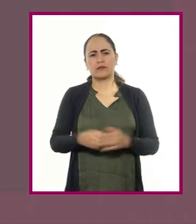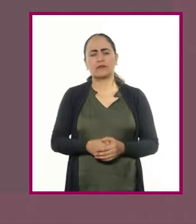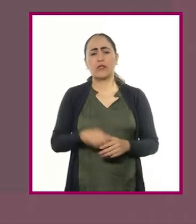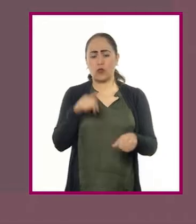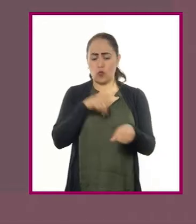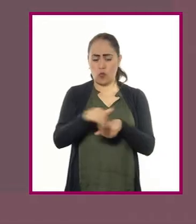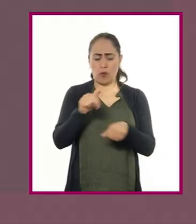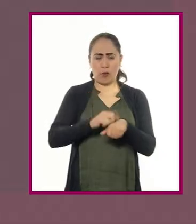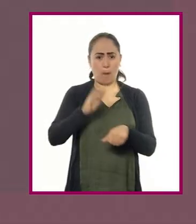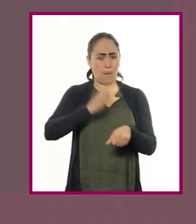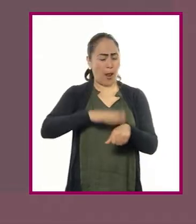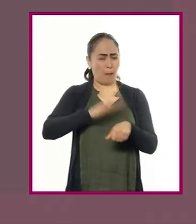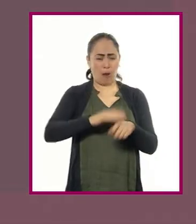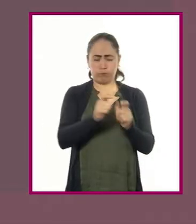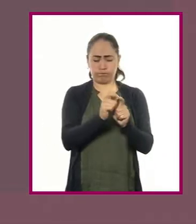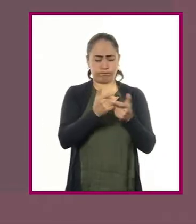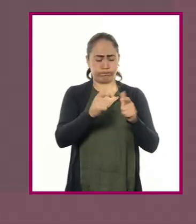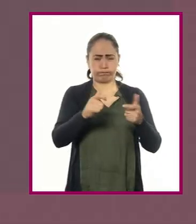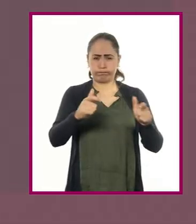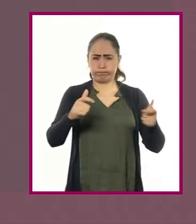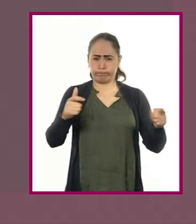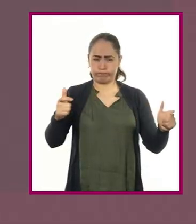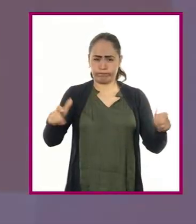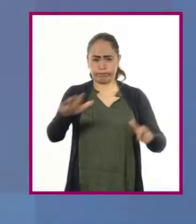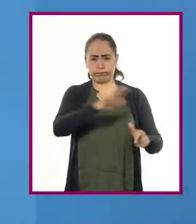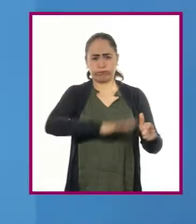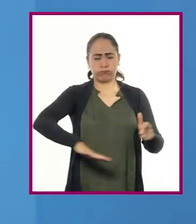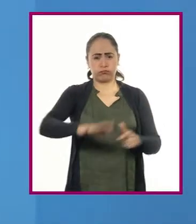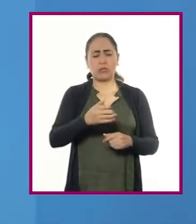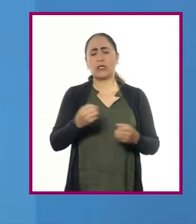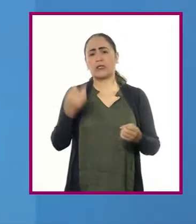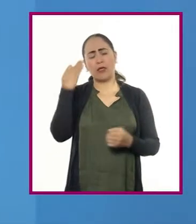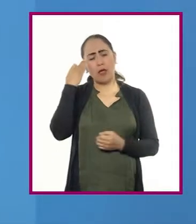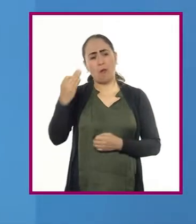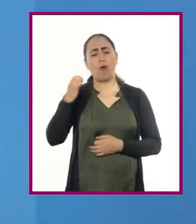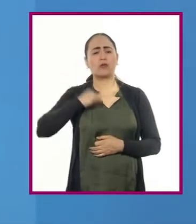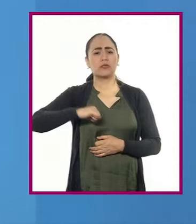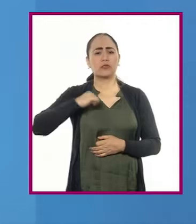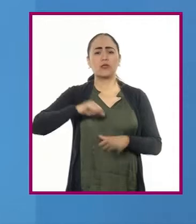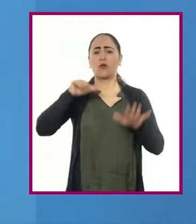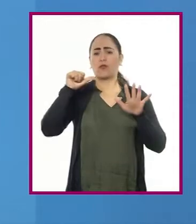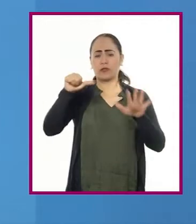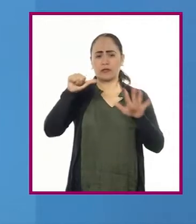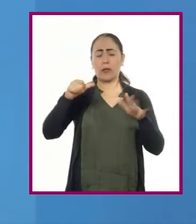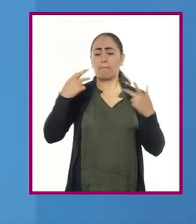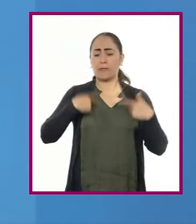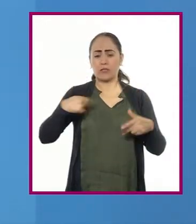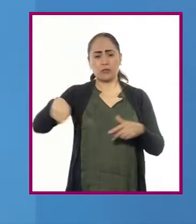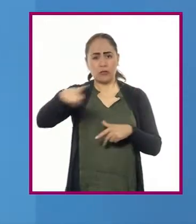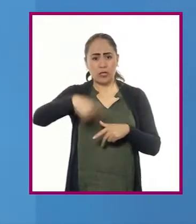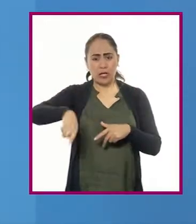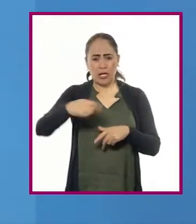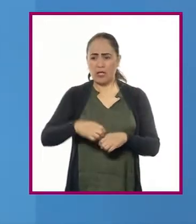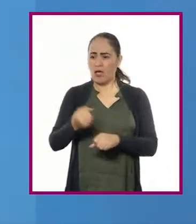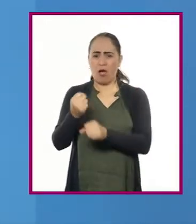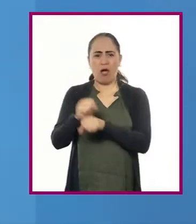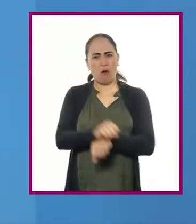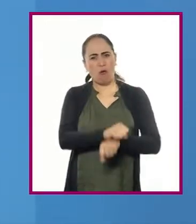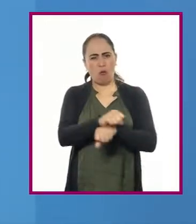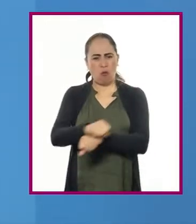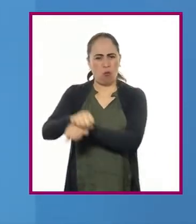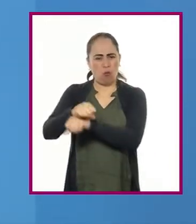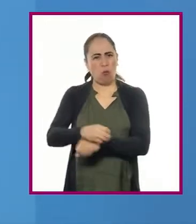número creció de manera notoria a lo largo del siglo XVI. Eran gente traída de forma forzosa para